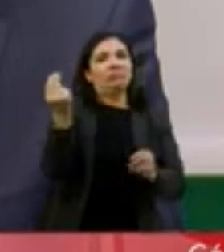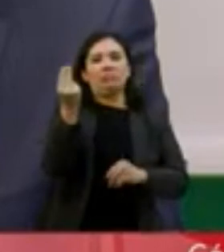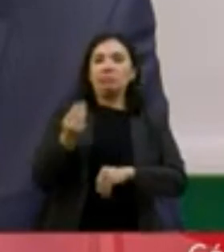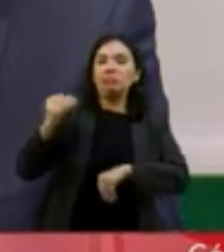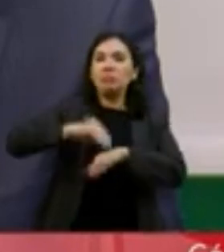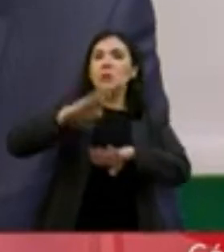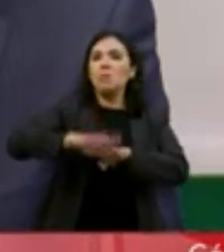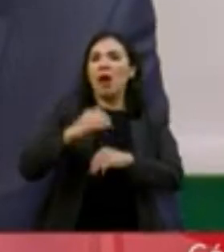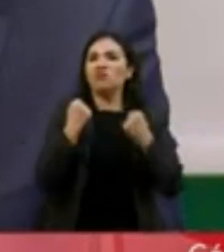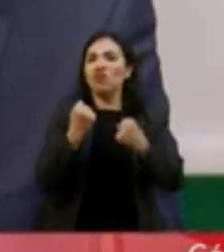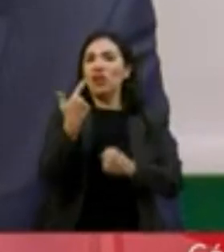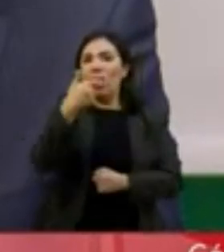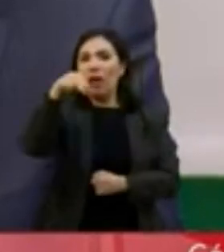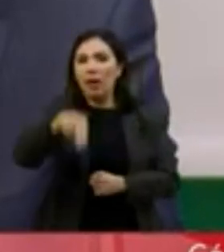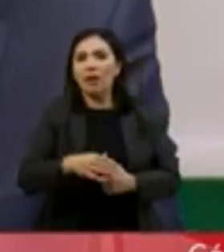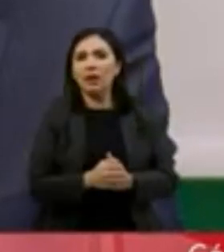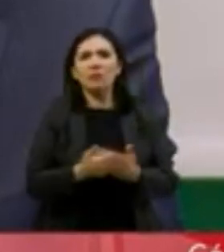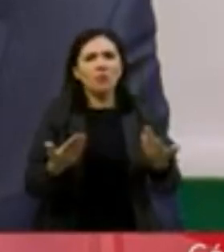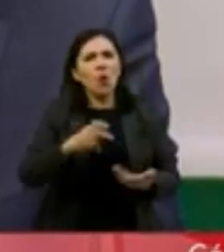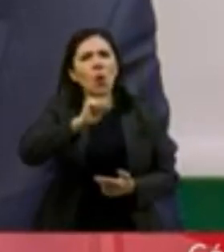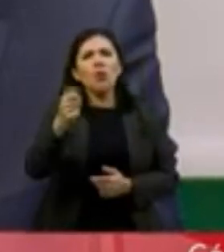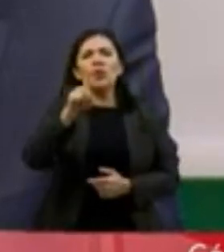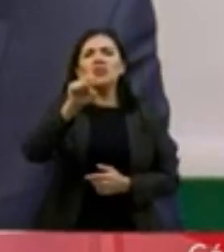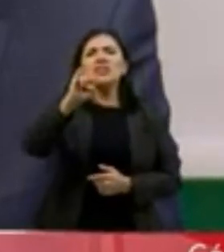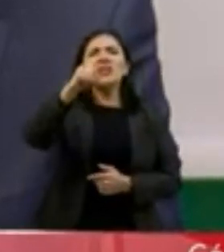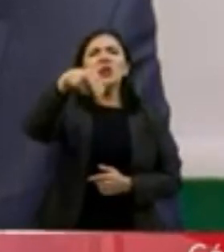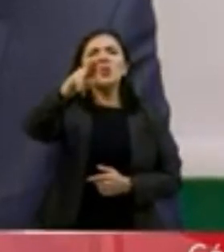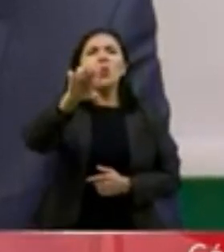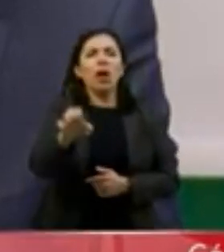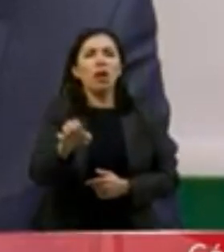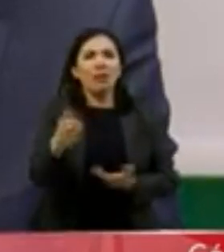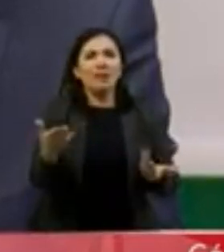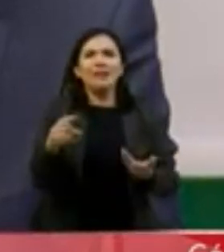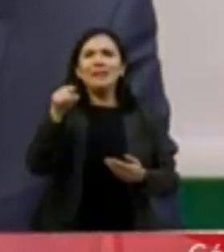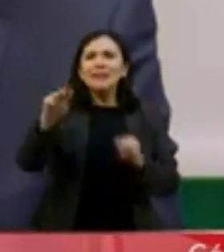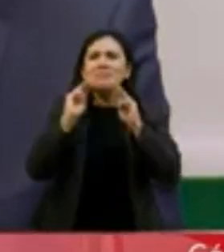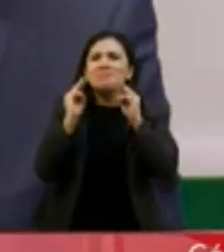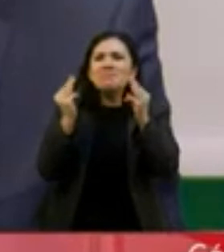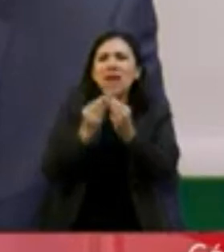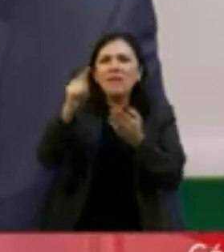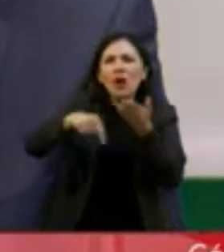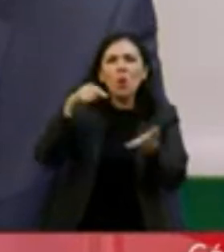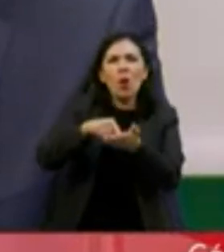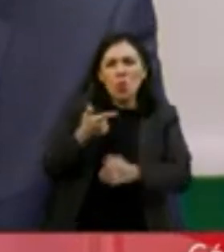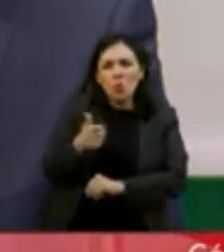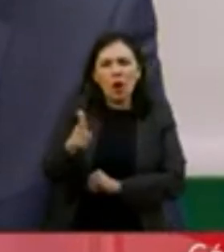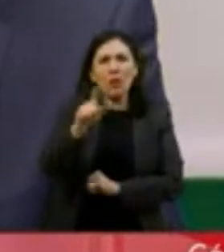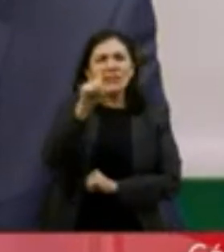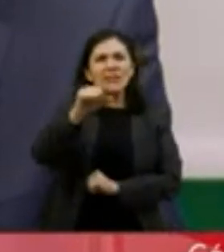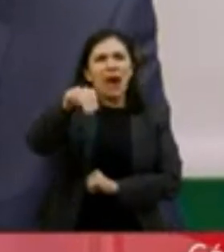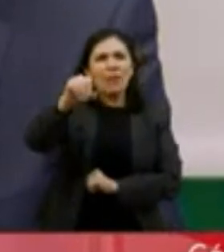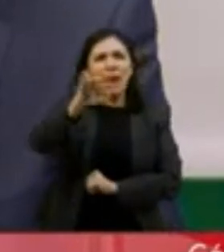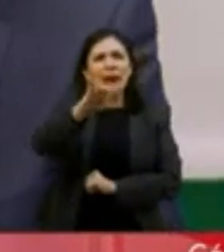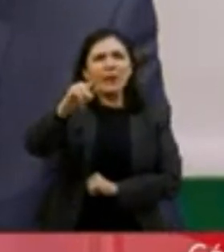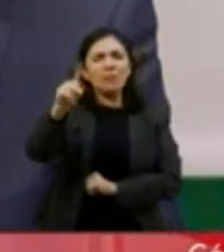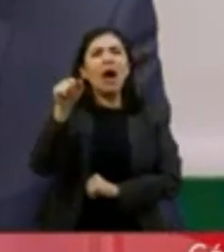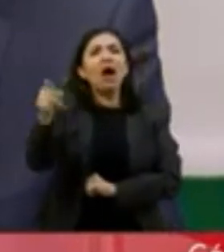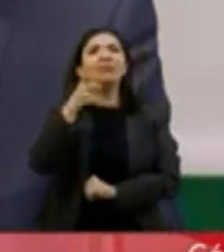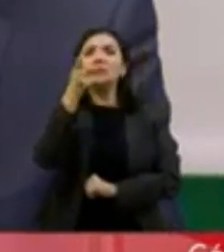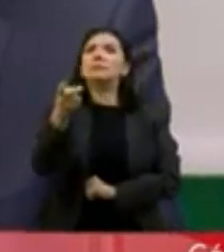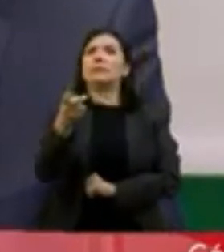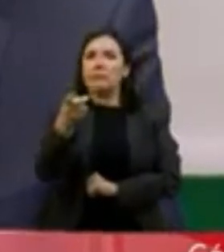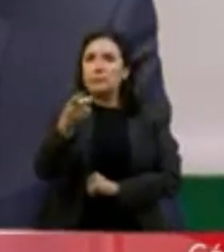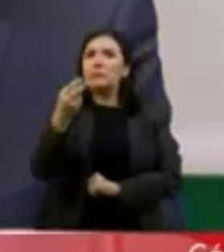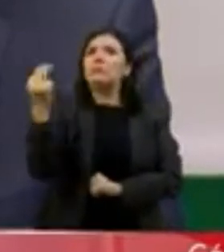nacional y como Diego sinué no podía con La Mafia de Zamarripa allá en Guanajuato y lo que pidió por